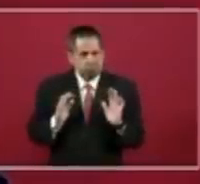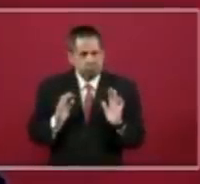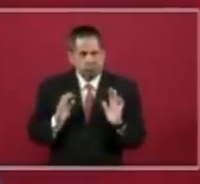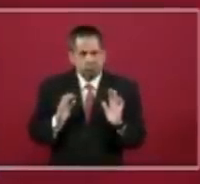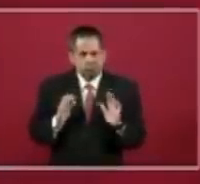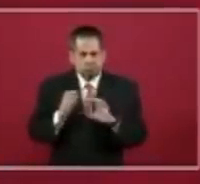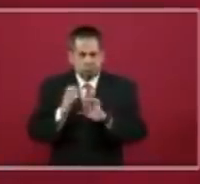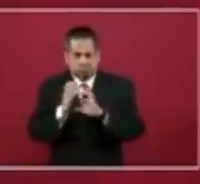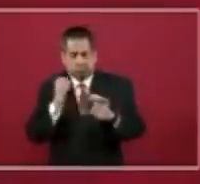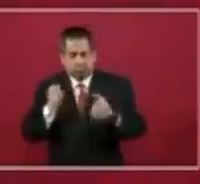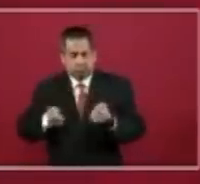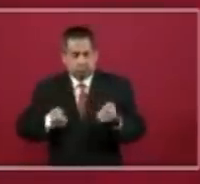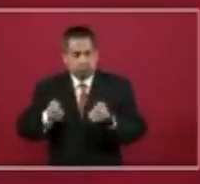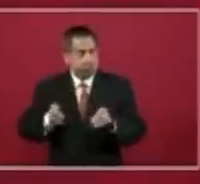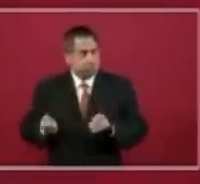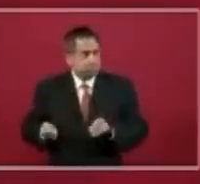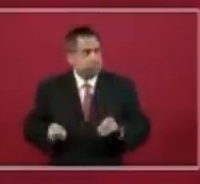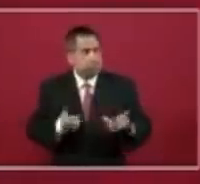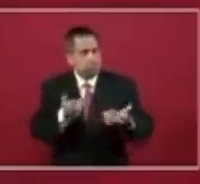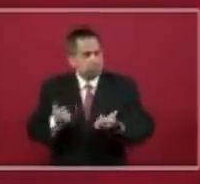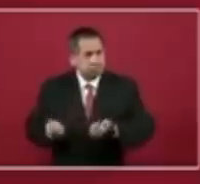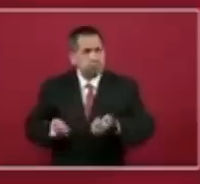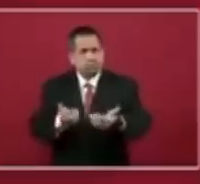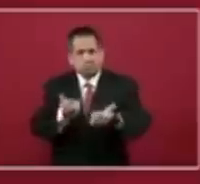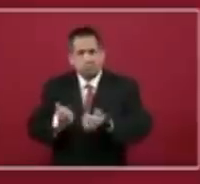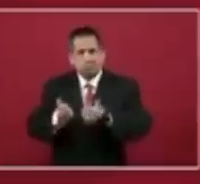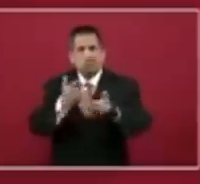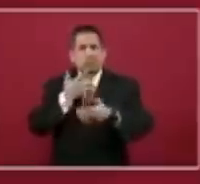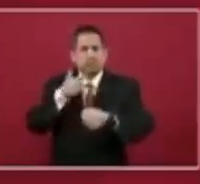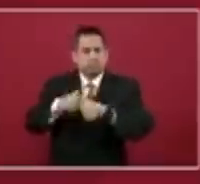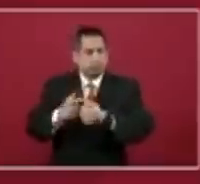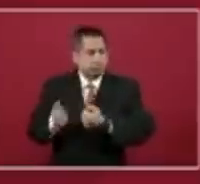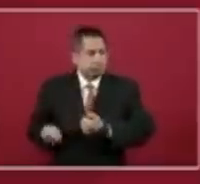Las pipas que ya están operando